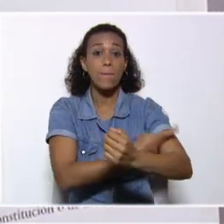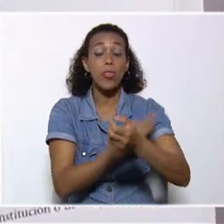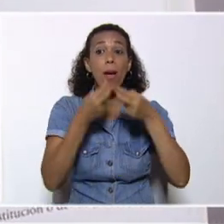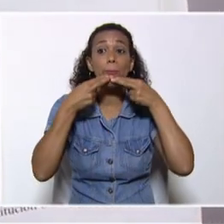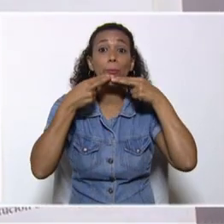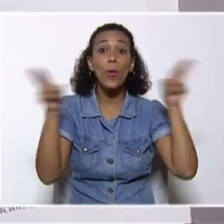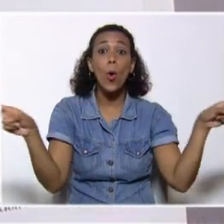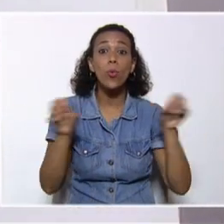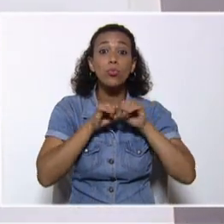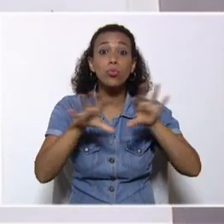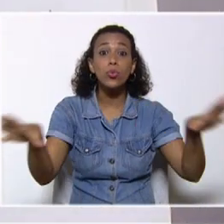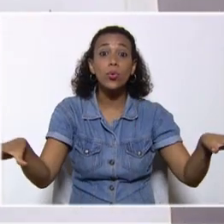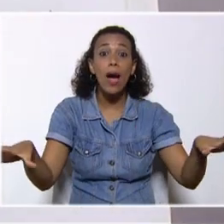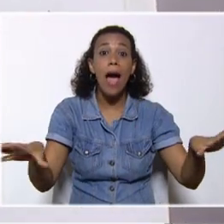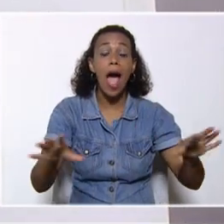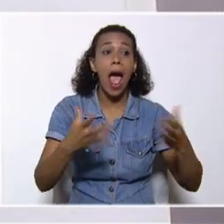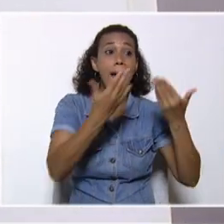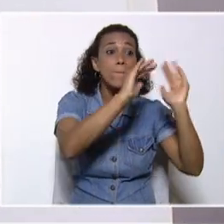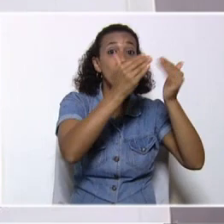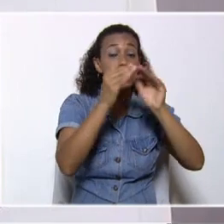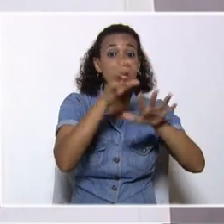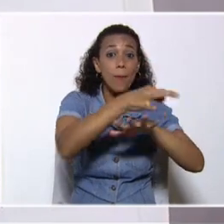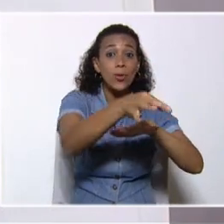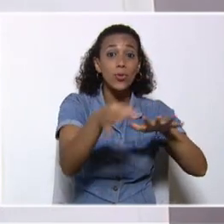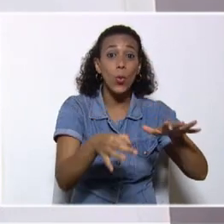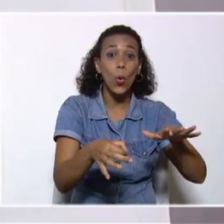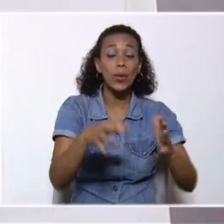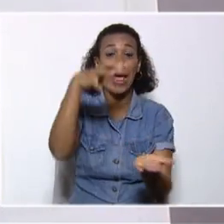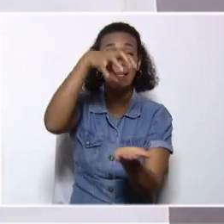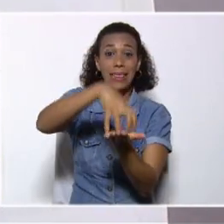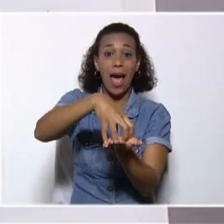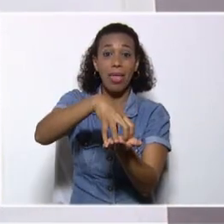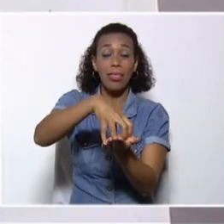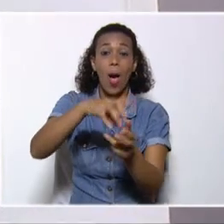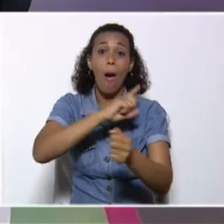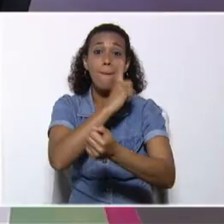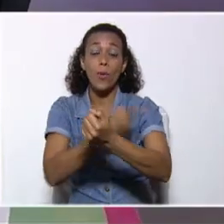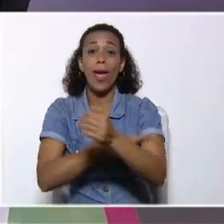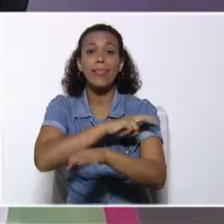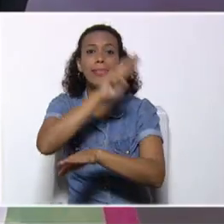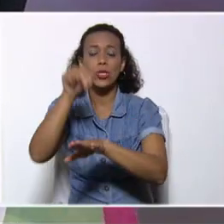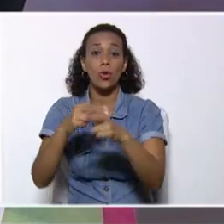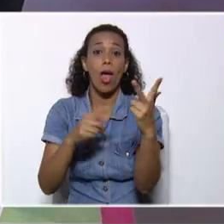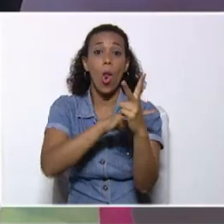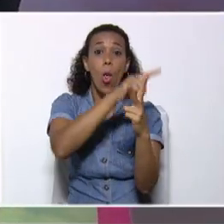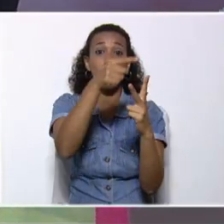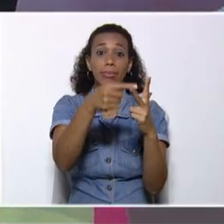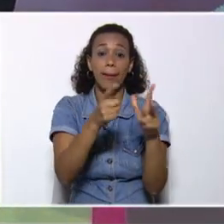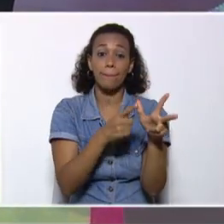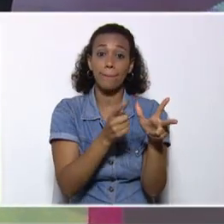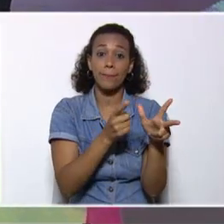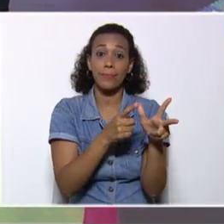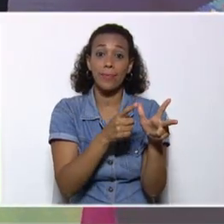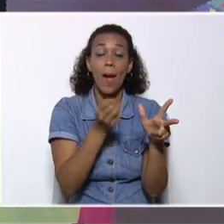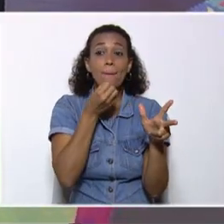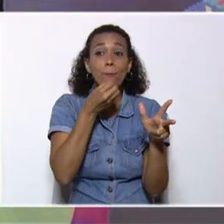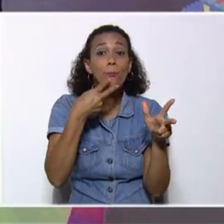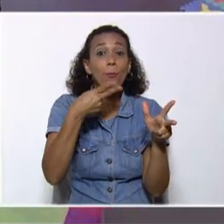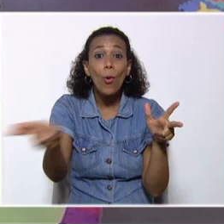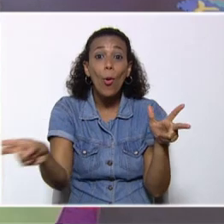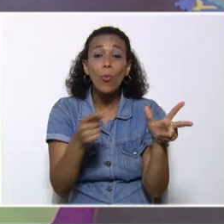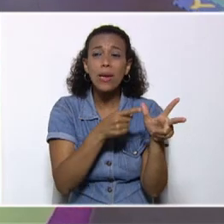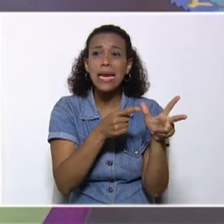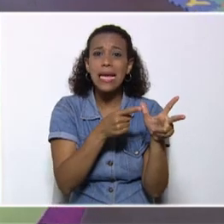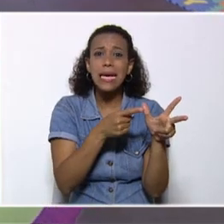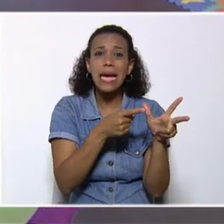se distribuye entre el poder municipal, el poder estatal y el poder nacional. El poder público nacional